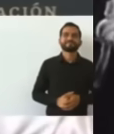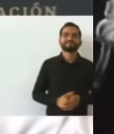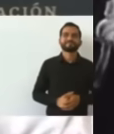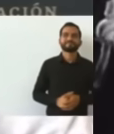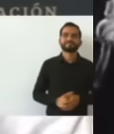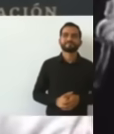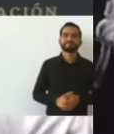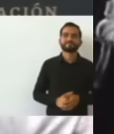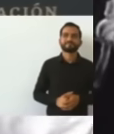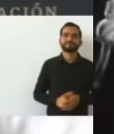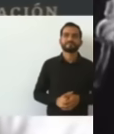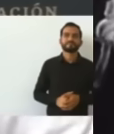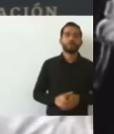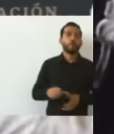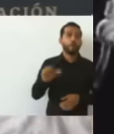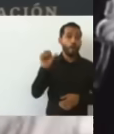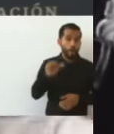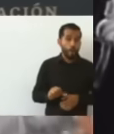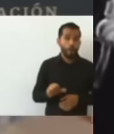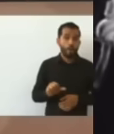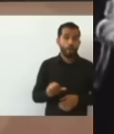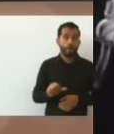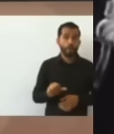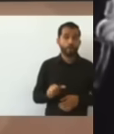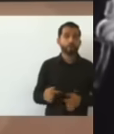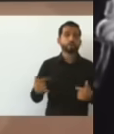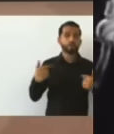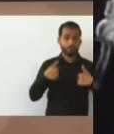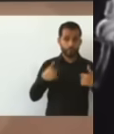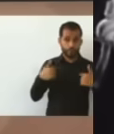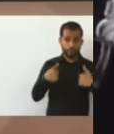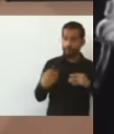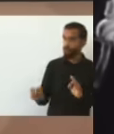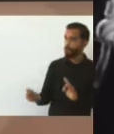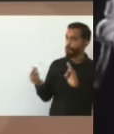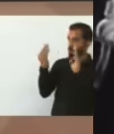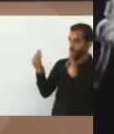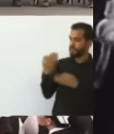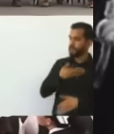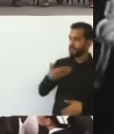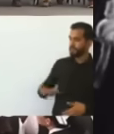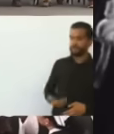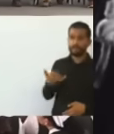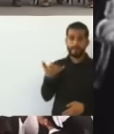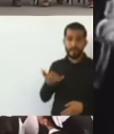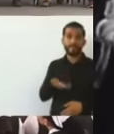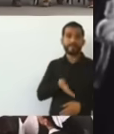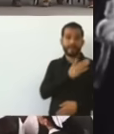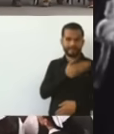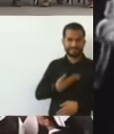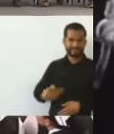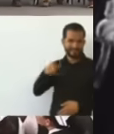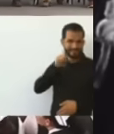No quise dejar pasar en el evento frente a mi presidente y a mi presidenta para